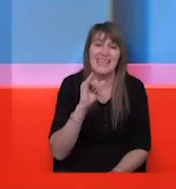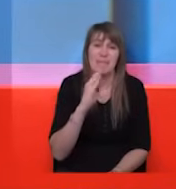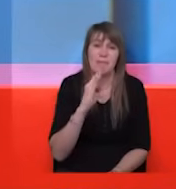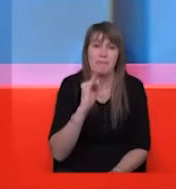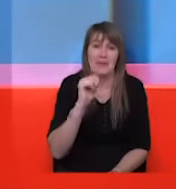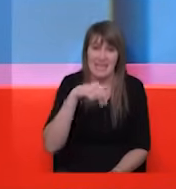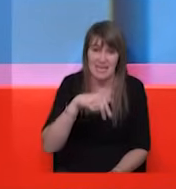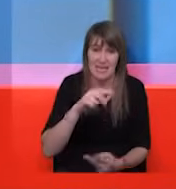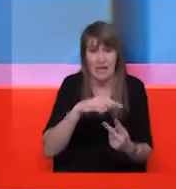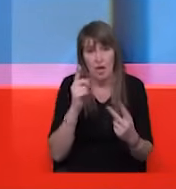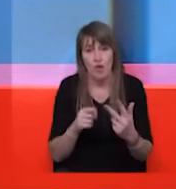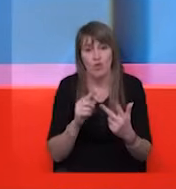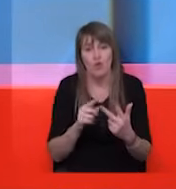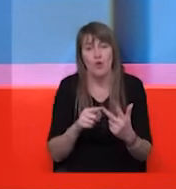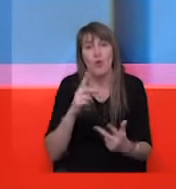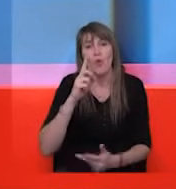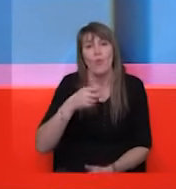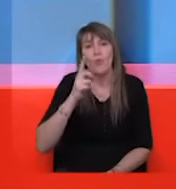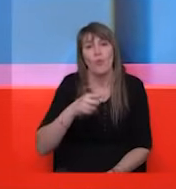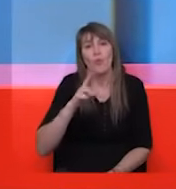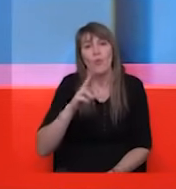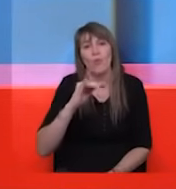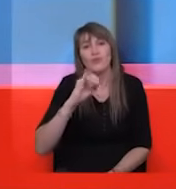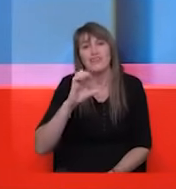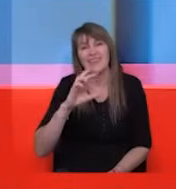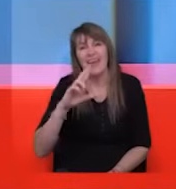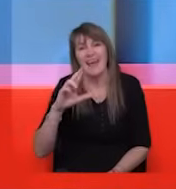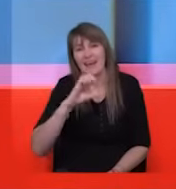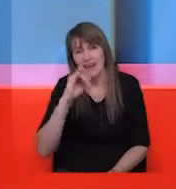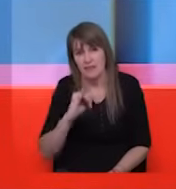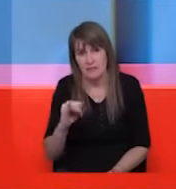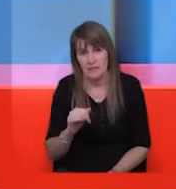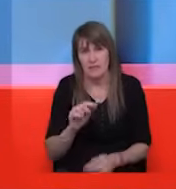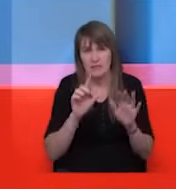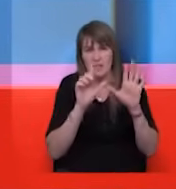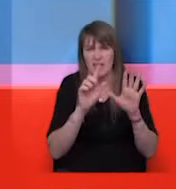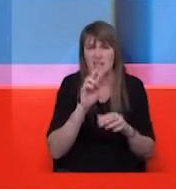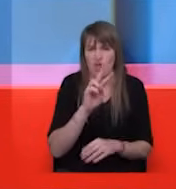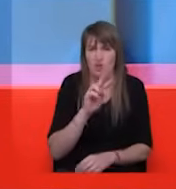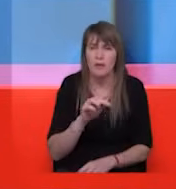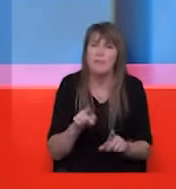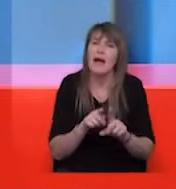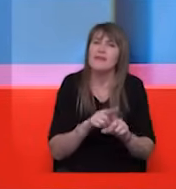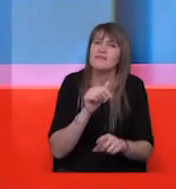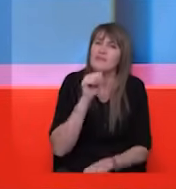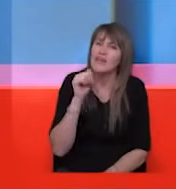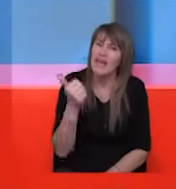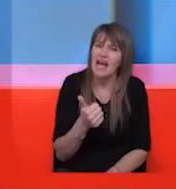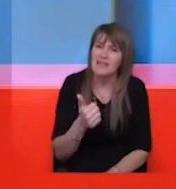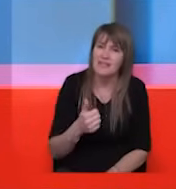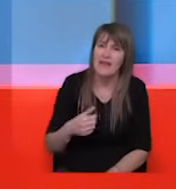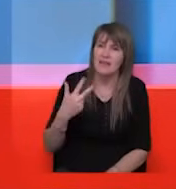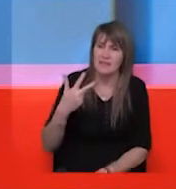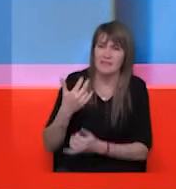fue Ibero Gutiérrez, ya fue en el 72. Que creo que un poco lo hicieron como venganza porque fue tres días después